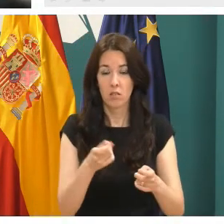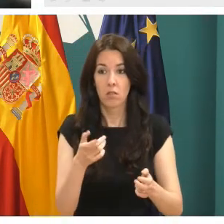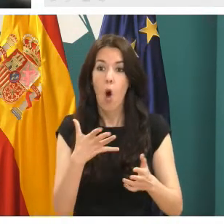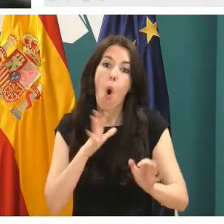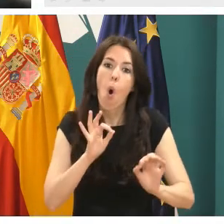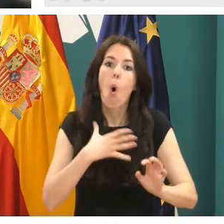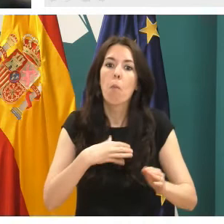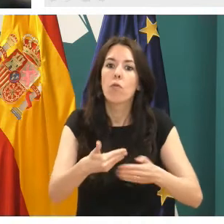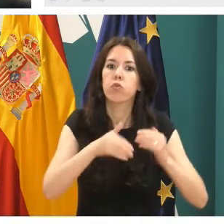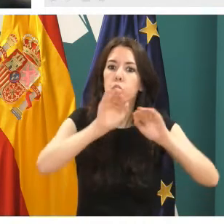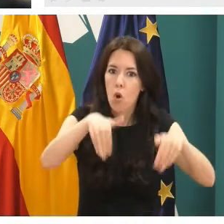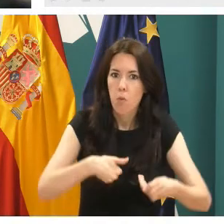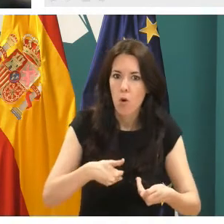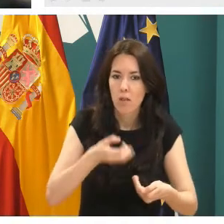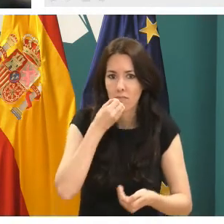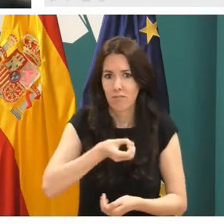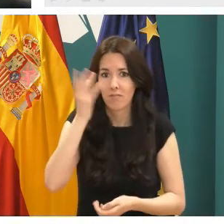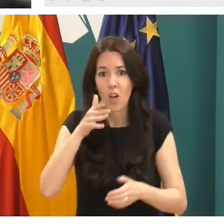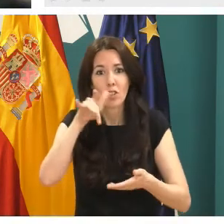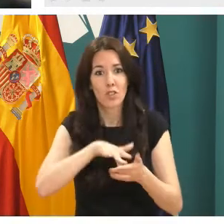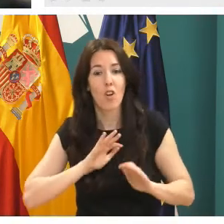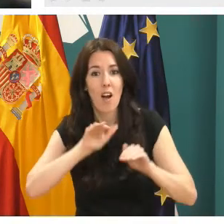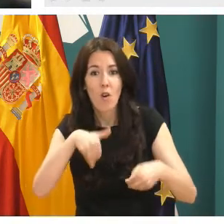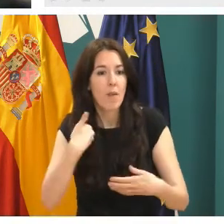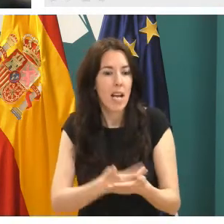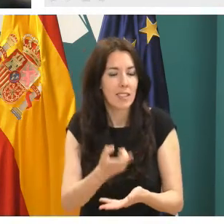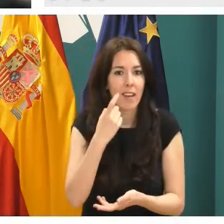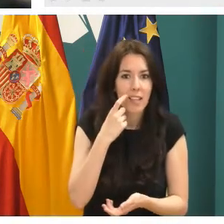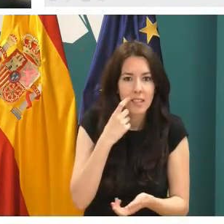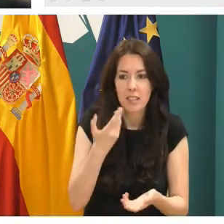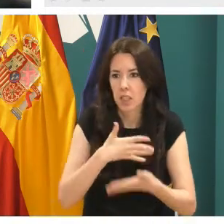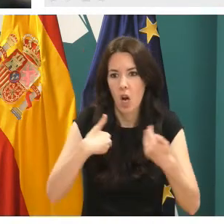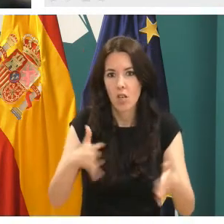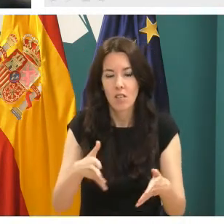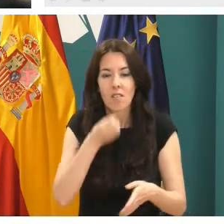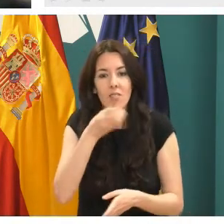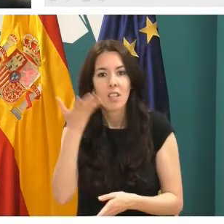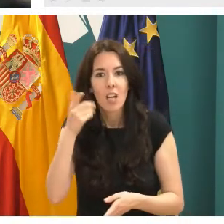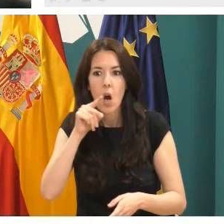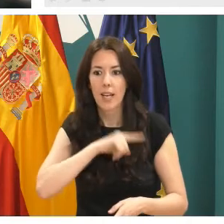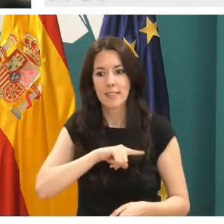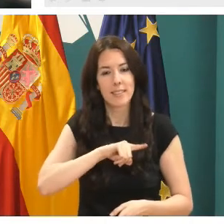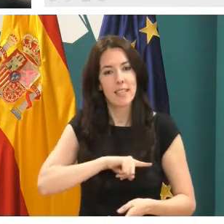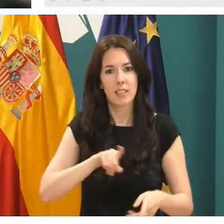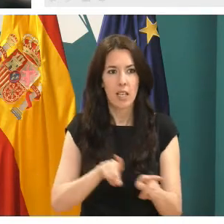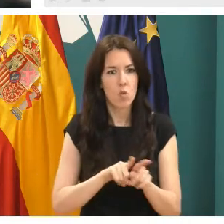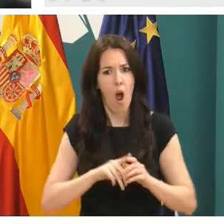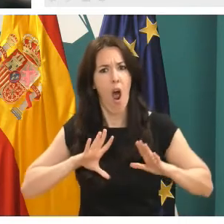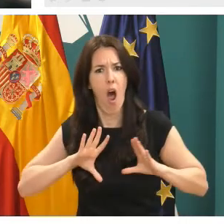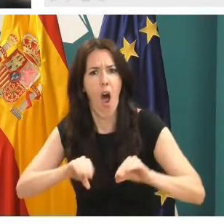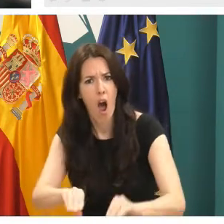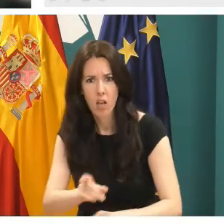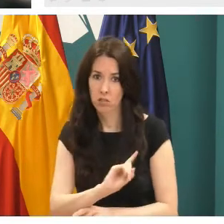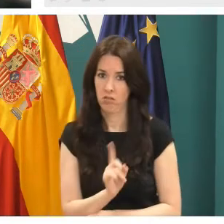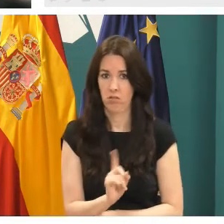lo ideal, como lo que nos gusta a todos cuando volvemos, incluso al dentista o a donde sea, lo ideal es que no se encuentre con nadie que le regañe. Lo digo